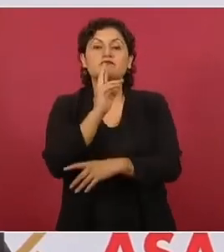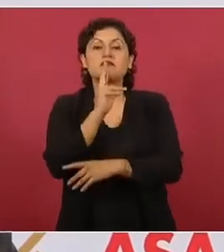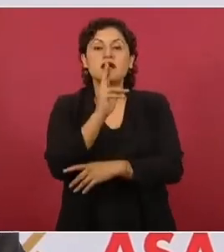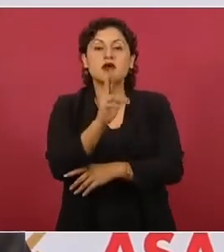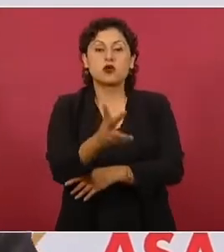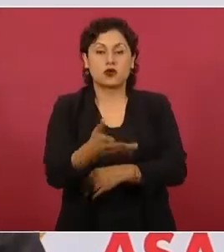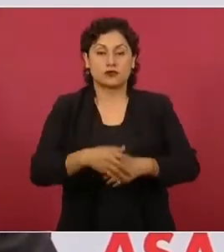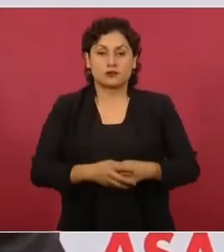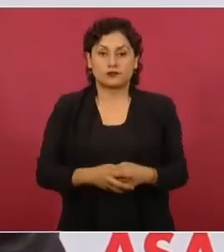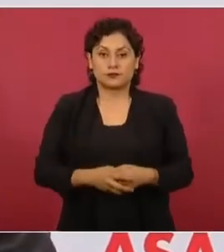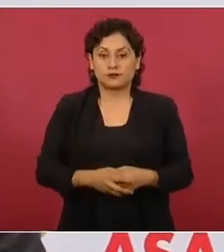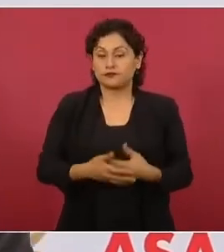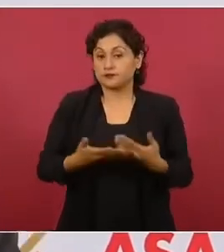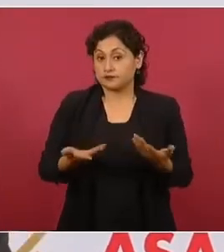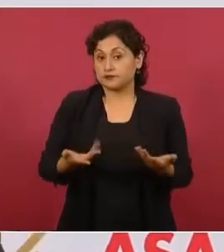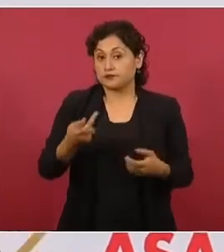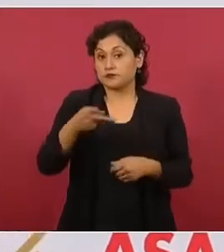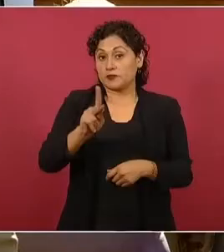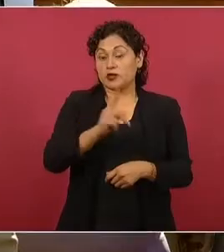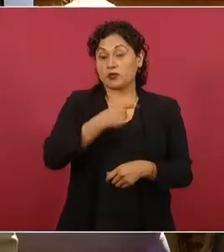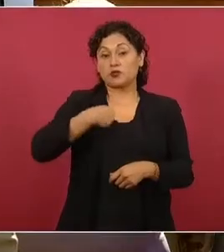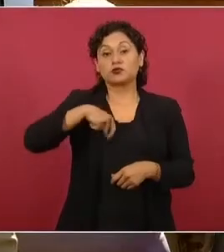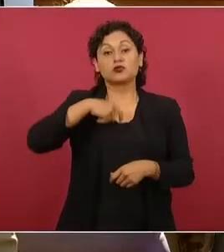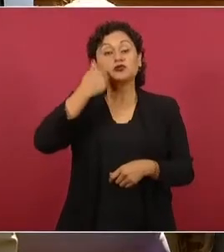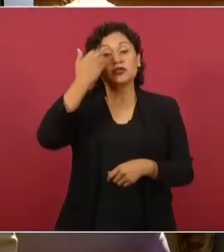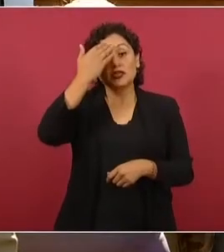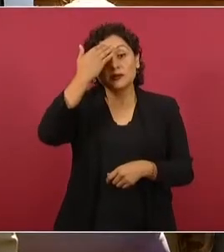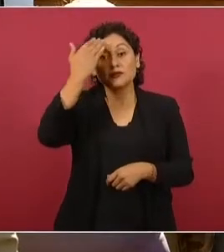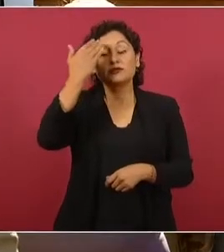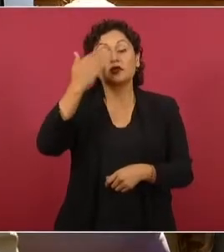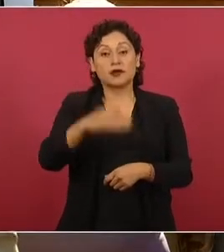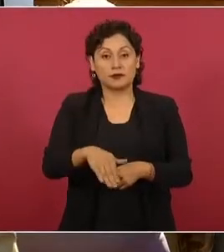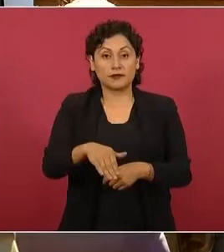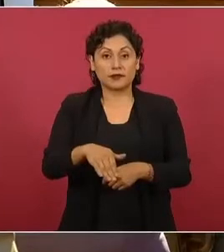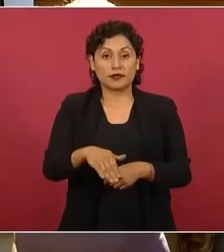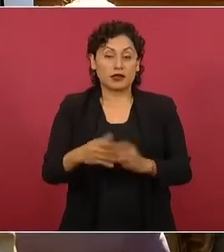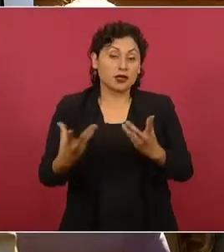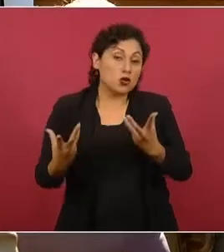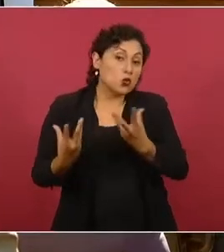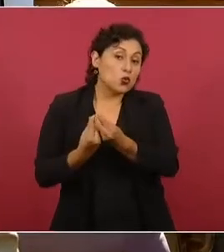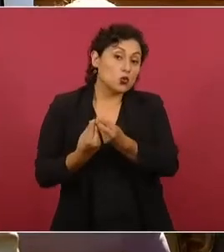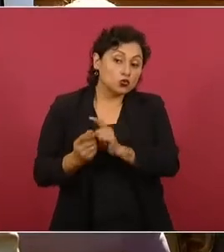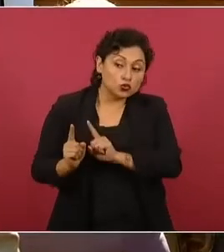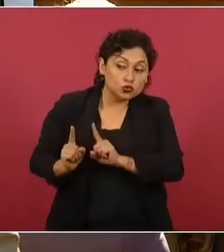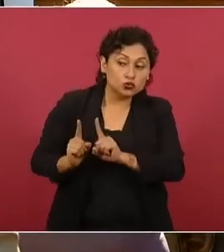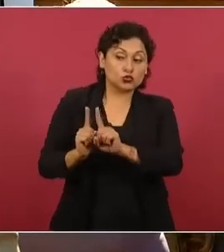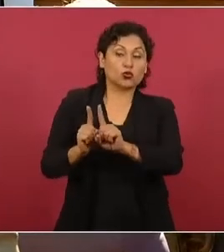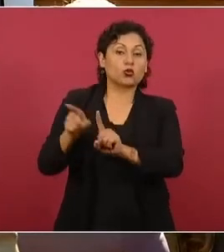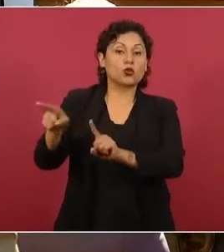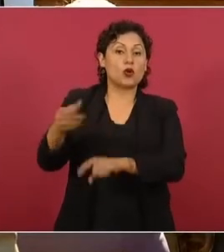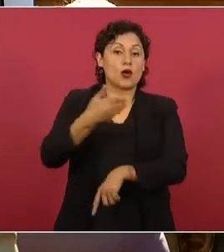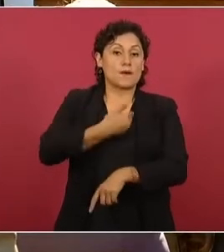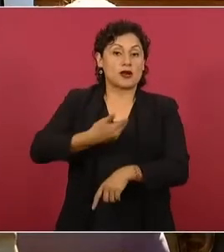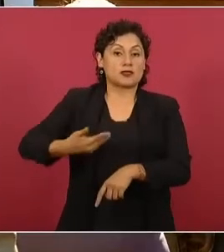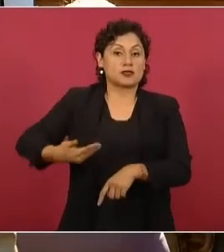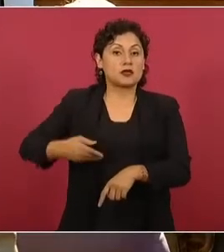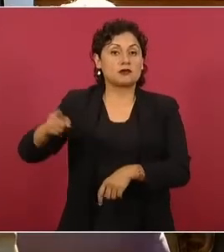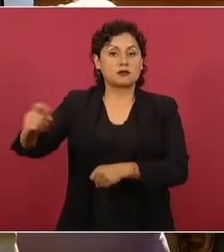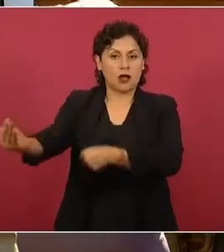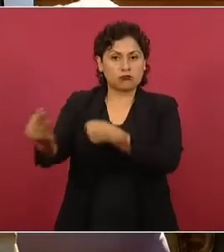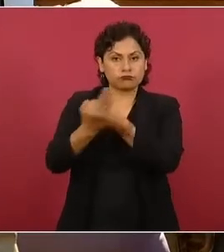certidumbre de saber que se camina a un lado de un presidente que busca auténticamente el bienestar del